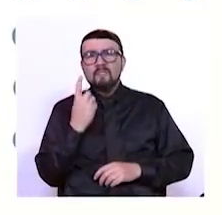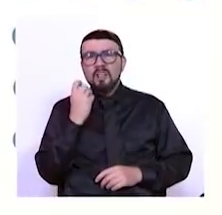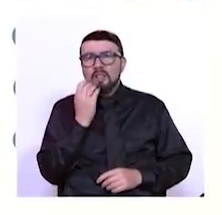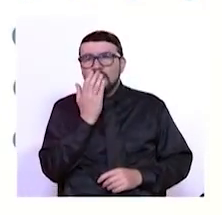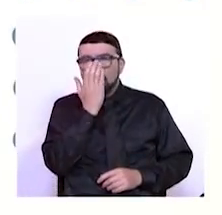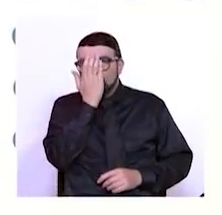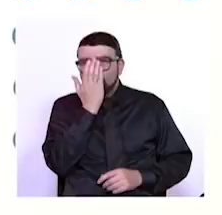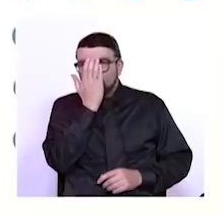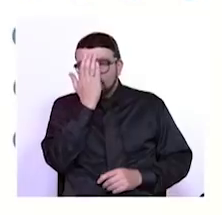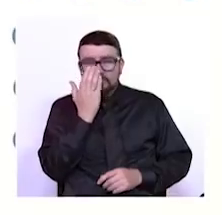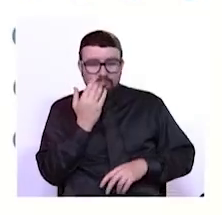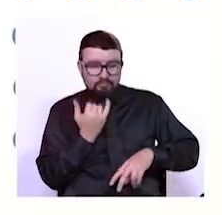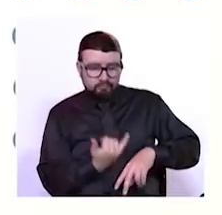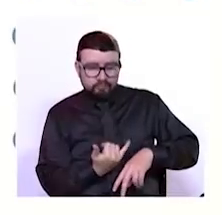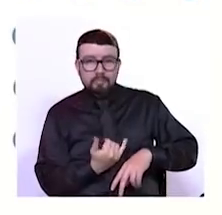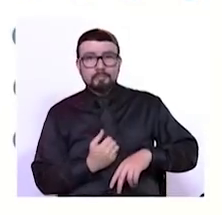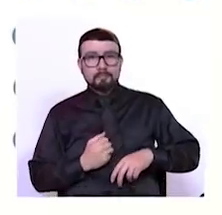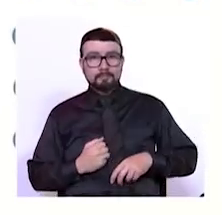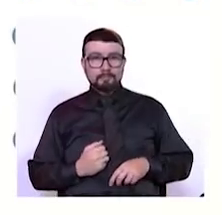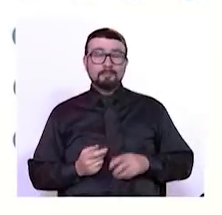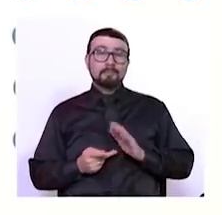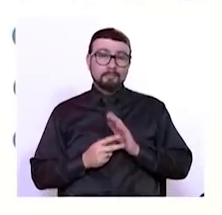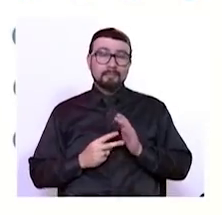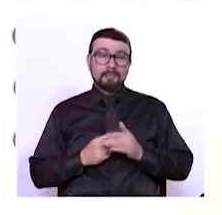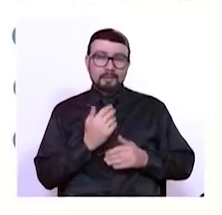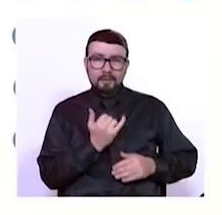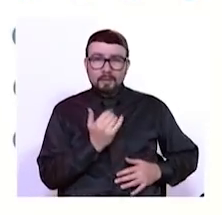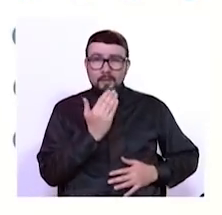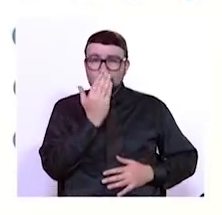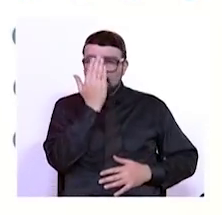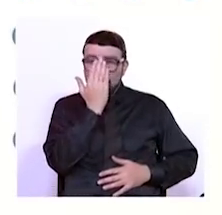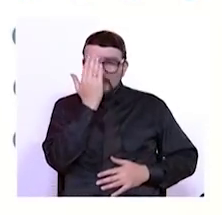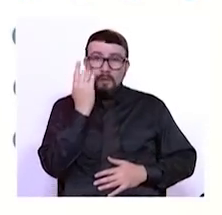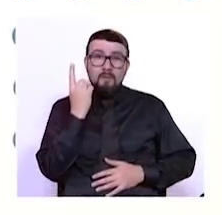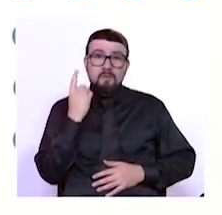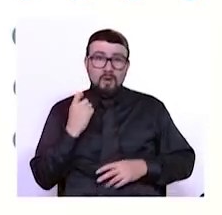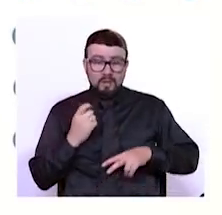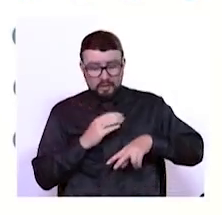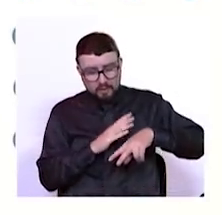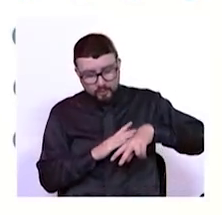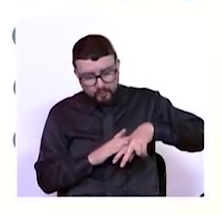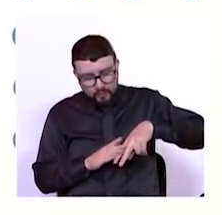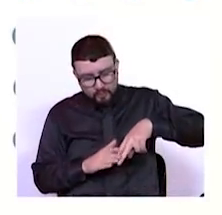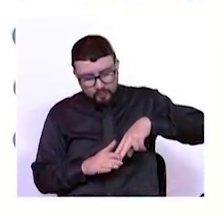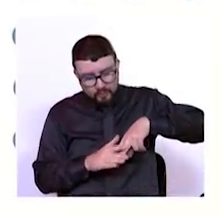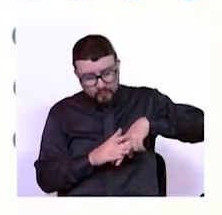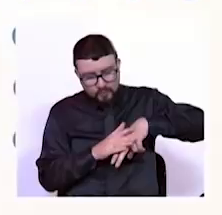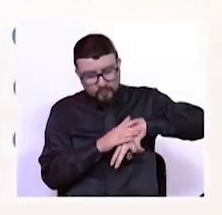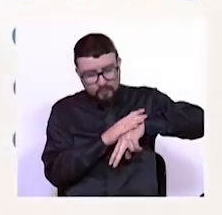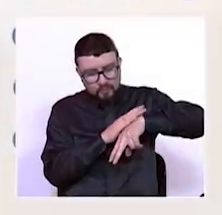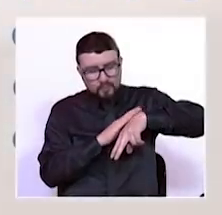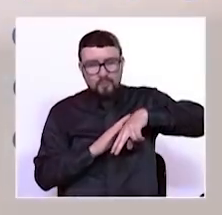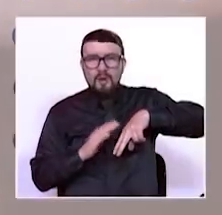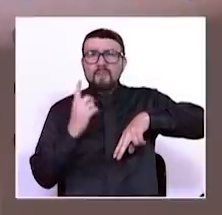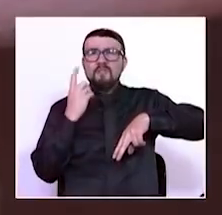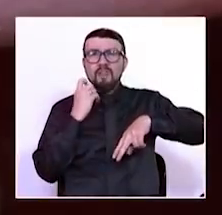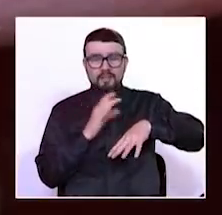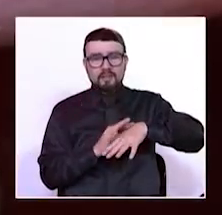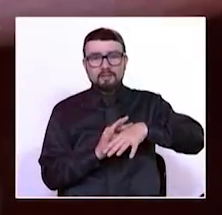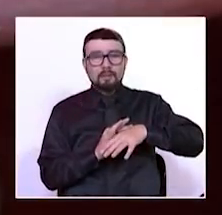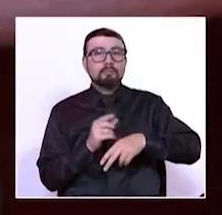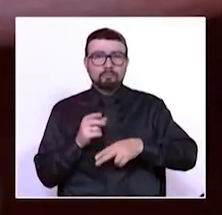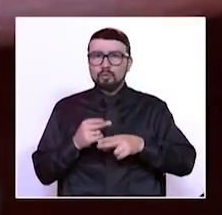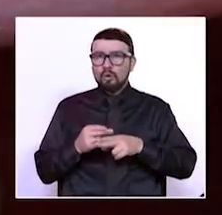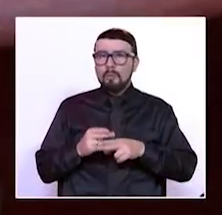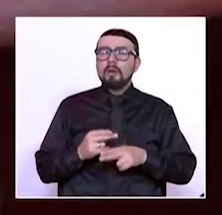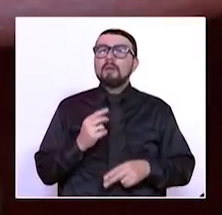tisular, es decir, falta de oxígeno en la superficie de la piel. Esa es la hipoxia tisular.